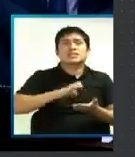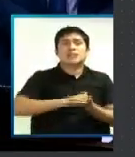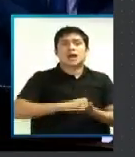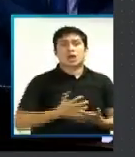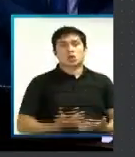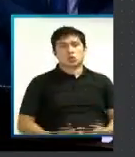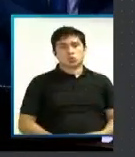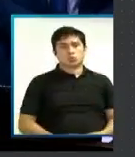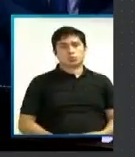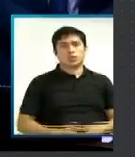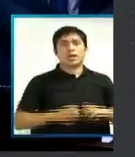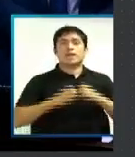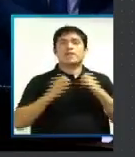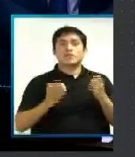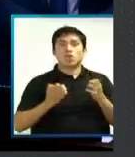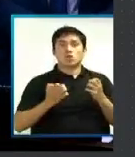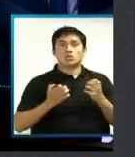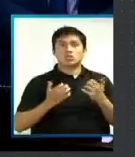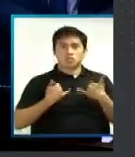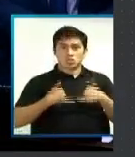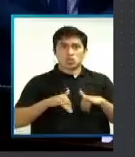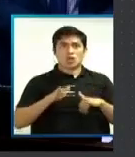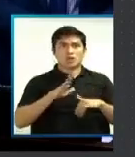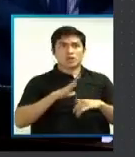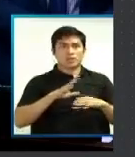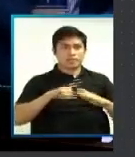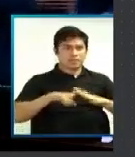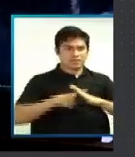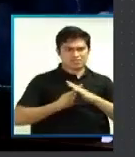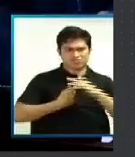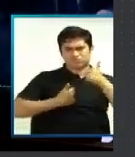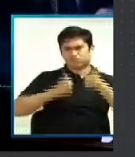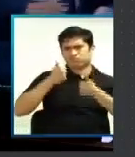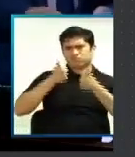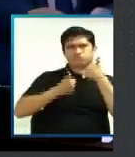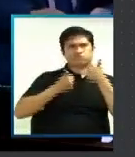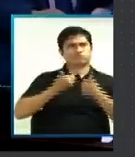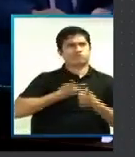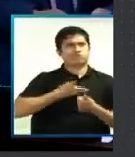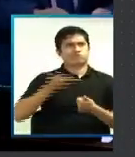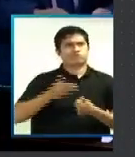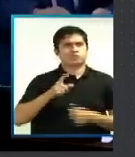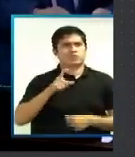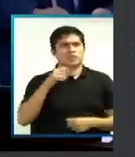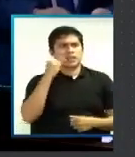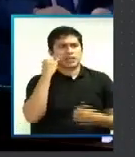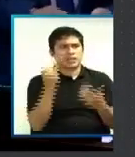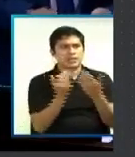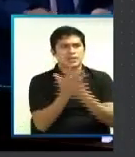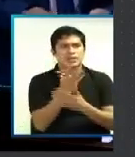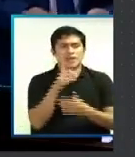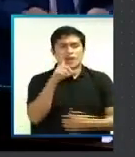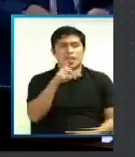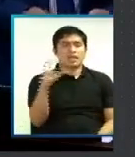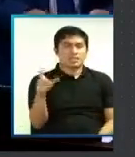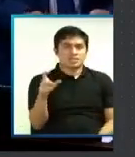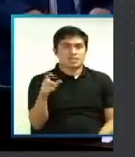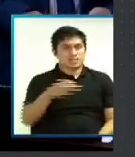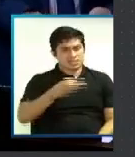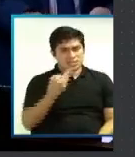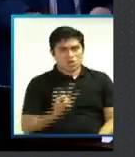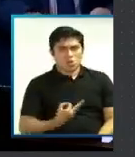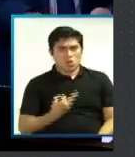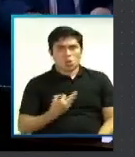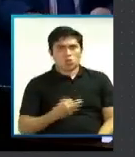esperamos, lo que nosotros hemos pedido a nombre del pueblo es la nulidad. ¿Y por qué ese riesgo no están dispuestos a correrlos? ¿Cuáles son las cosas